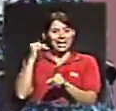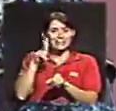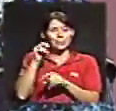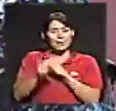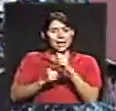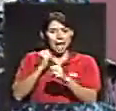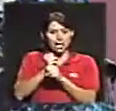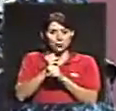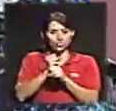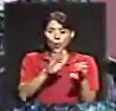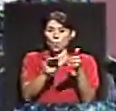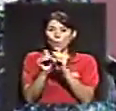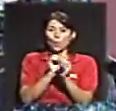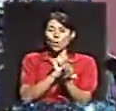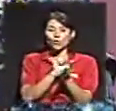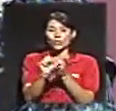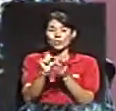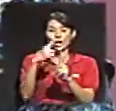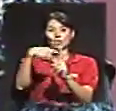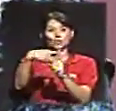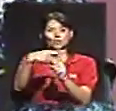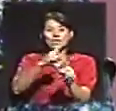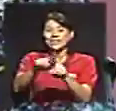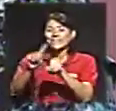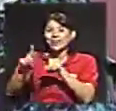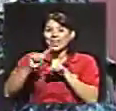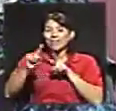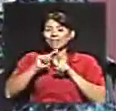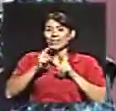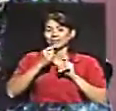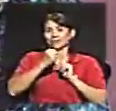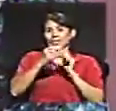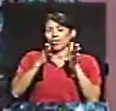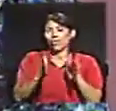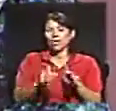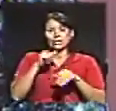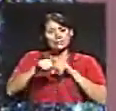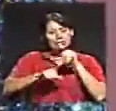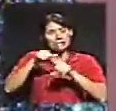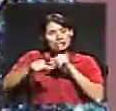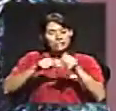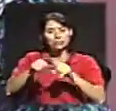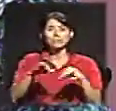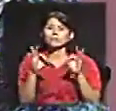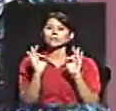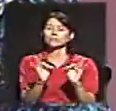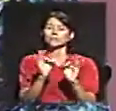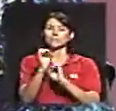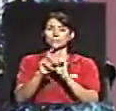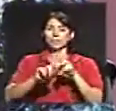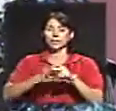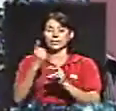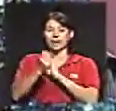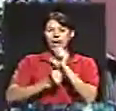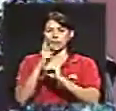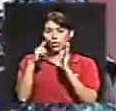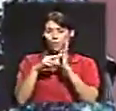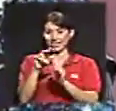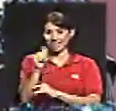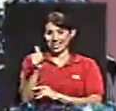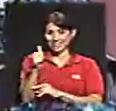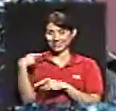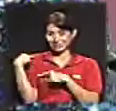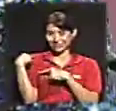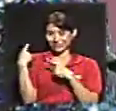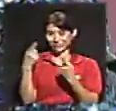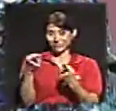diferentes regidores han venido dando la lucha, y dichosamente, a partir del 2010 para acá, ya el